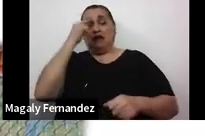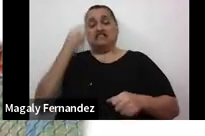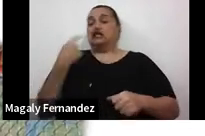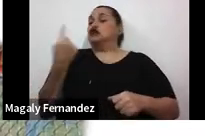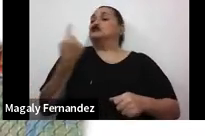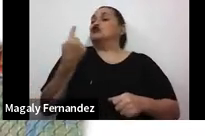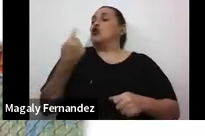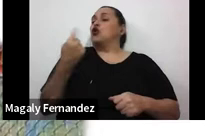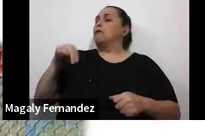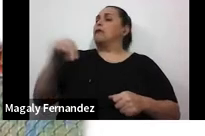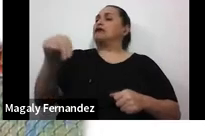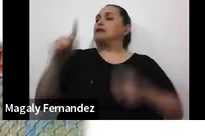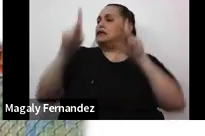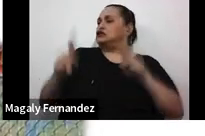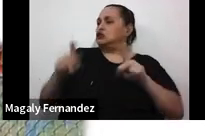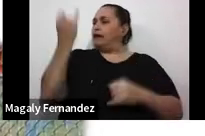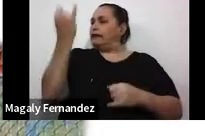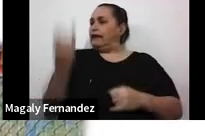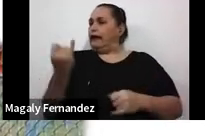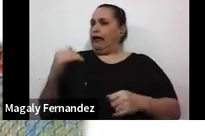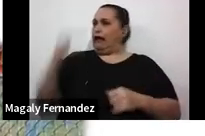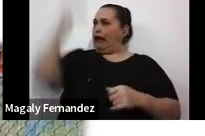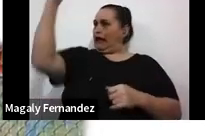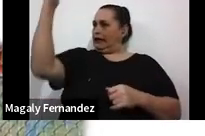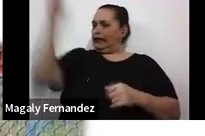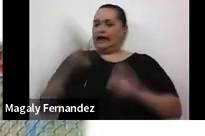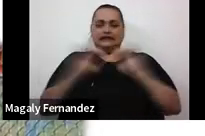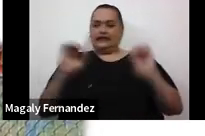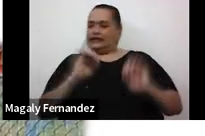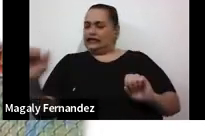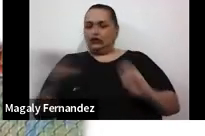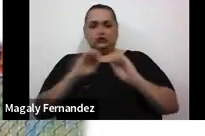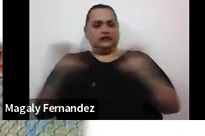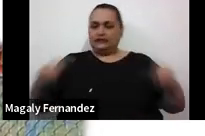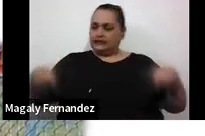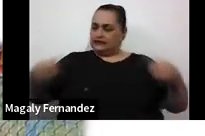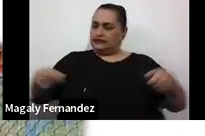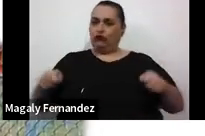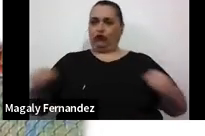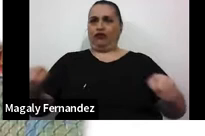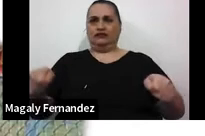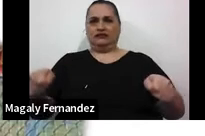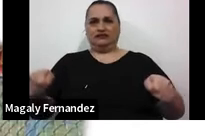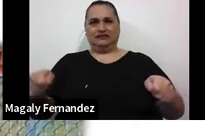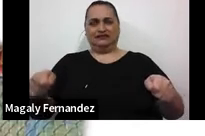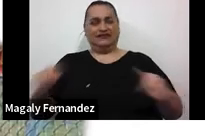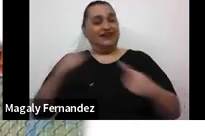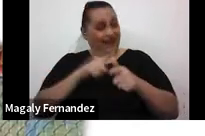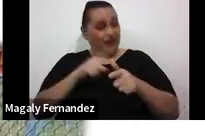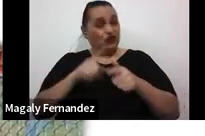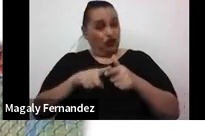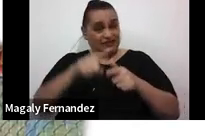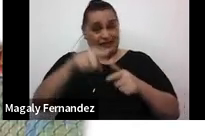delgada alta sin niños sin barrigas y sencillas de ruedas no Entonces cuando hay una